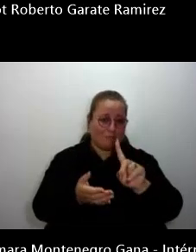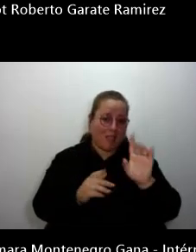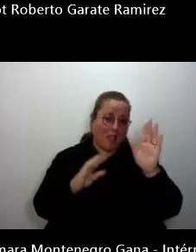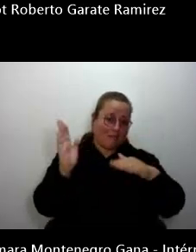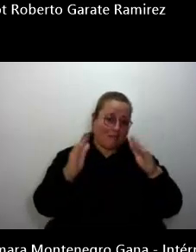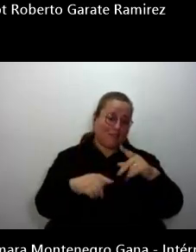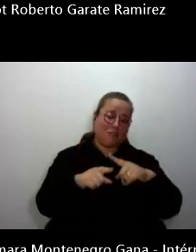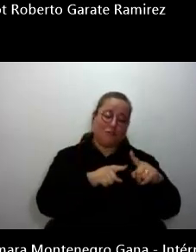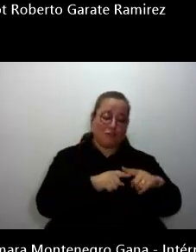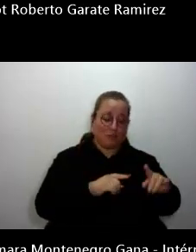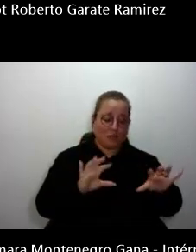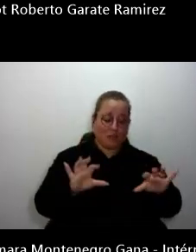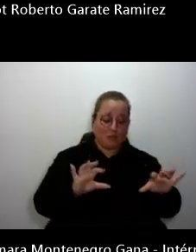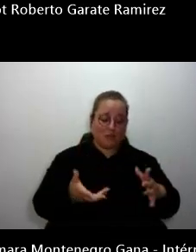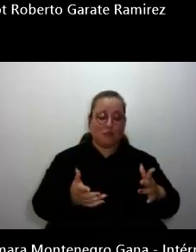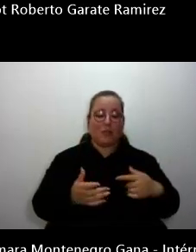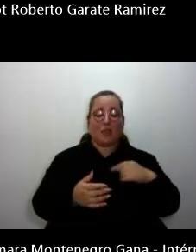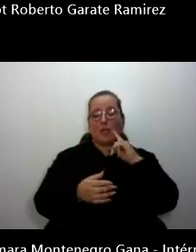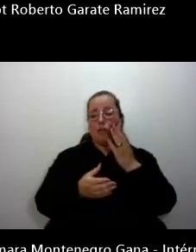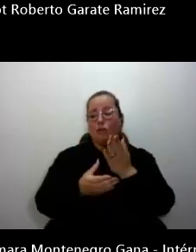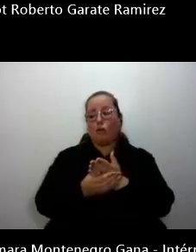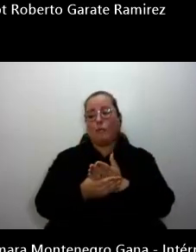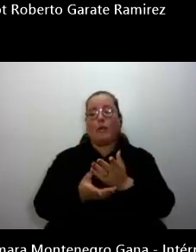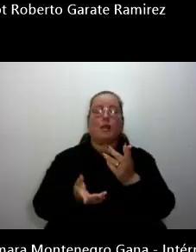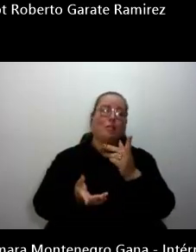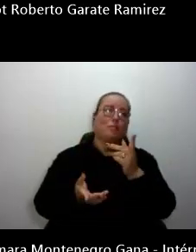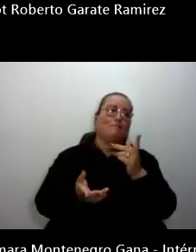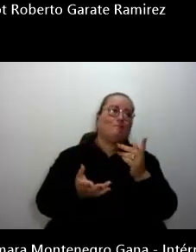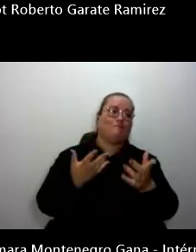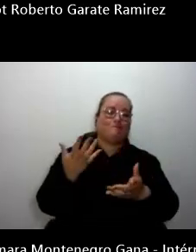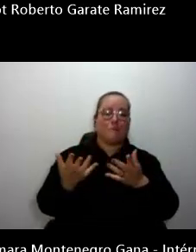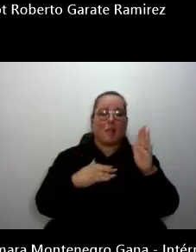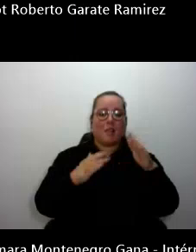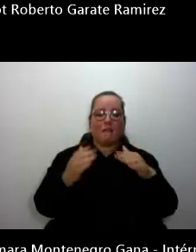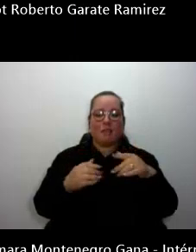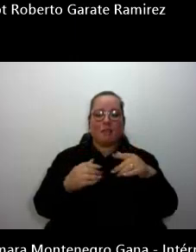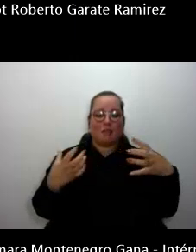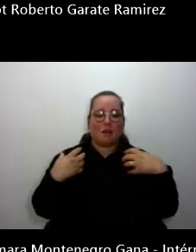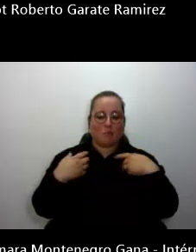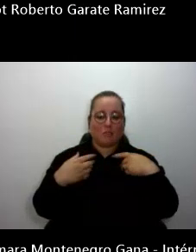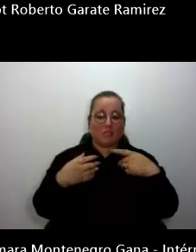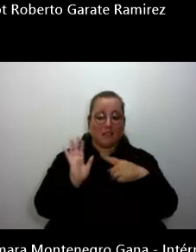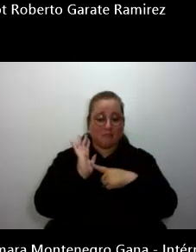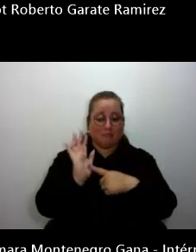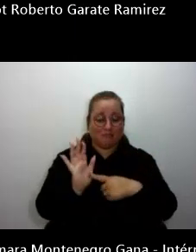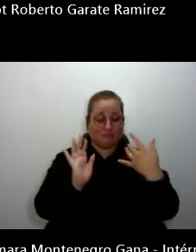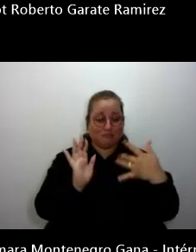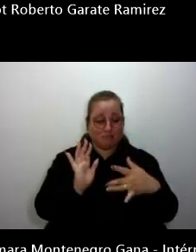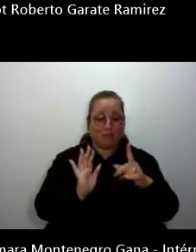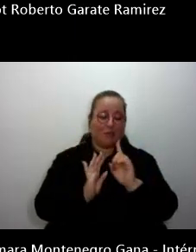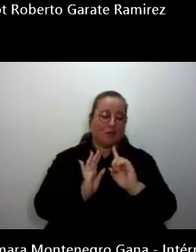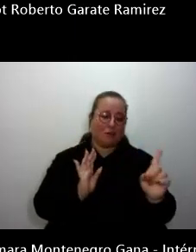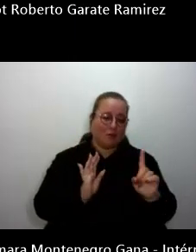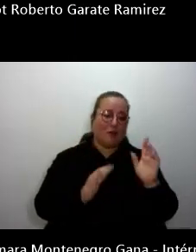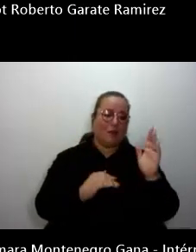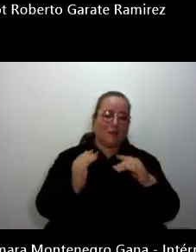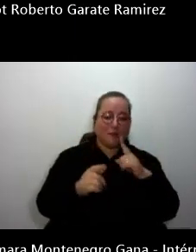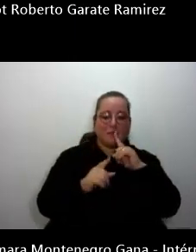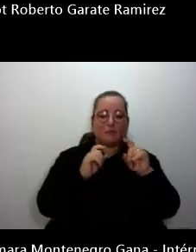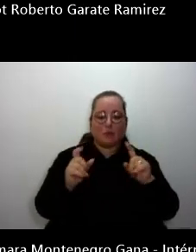conocer documentos, ¿cierto?, que no corresponden a los oficiales y que los oficiales se consultan, ¿cierto?, en la